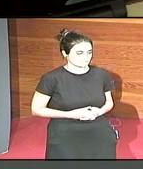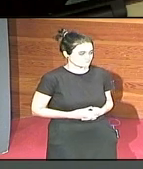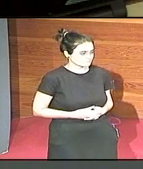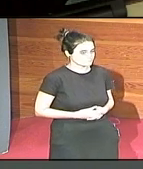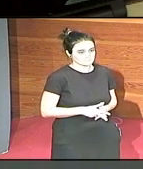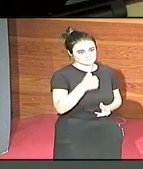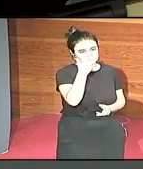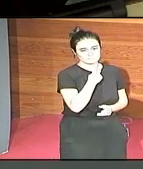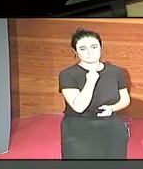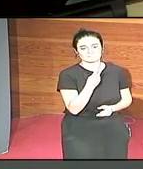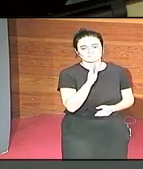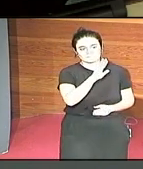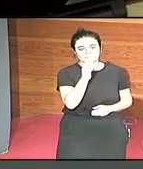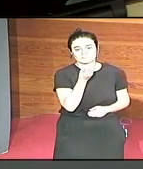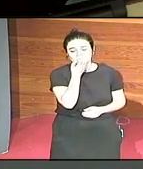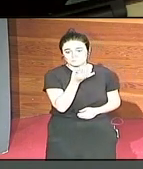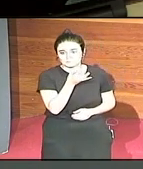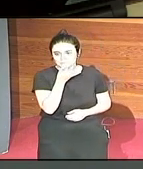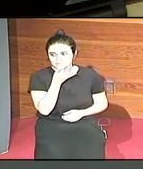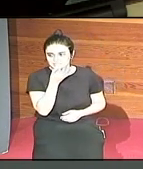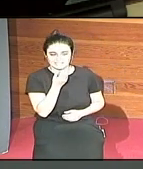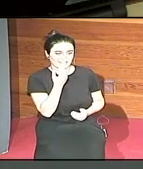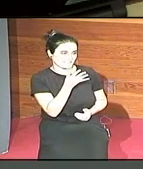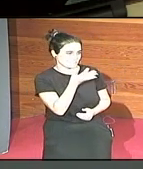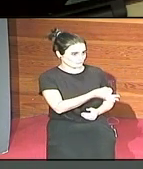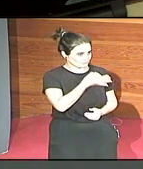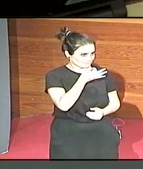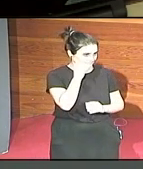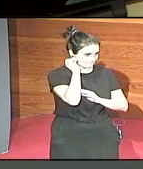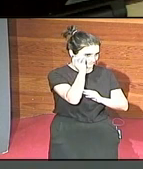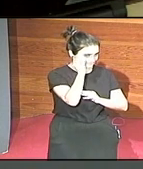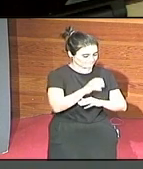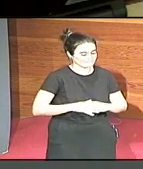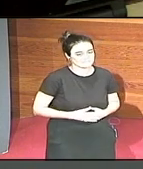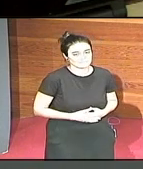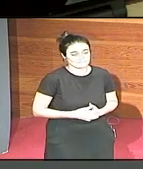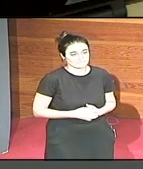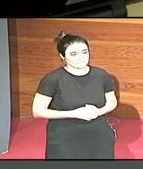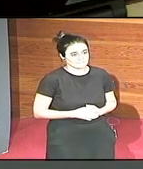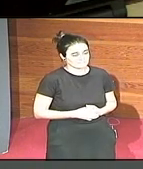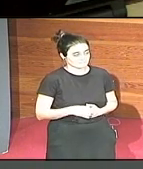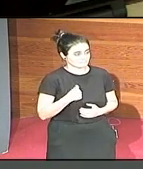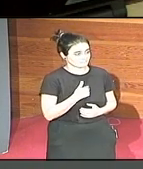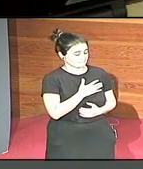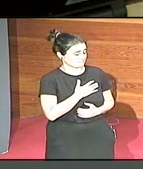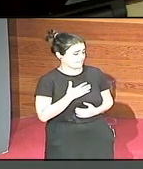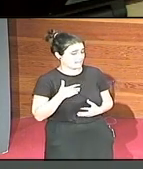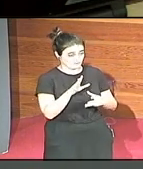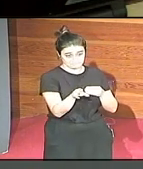Hola, buenas tardes. Gracias por su intervención. Yo quería hacer una pequeña observación.